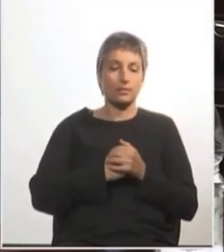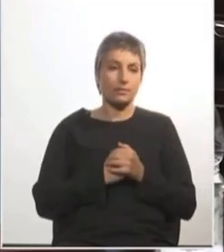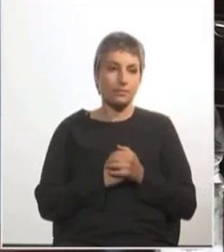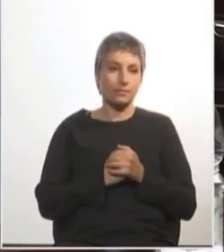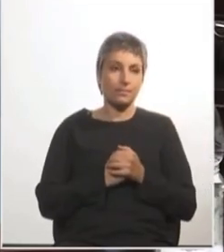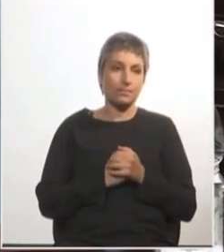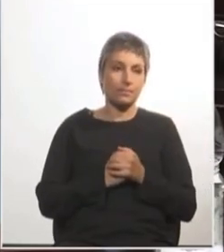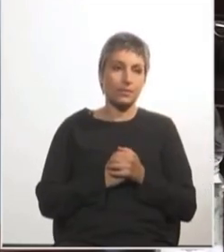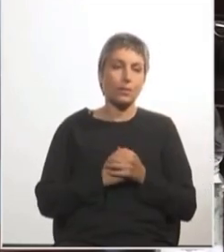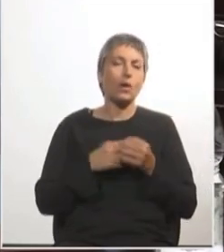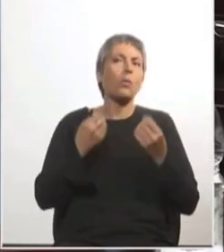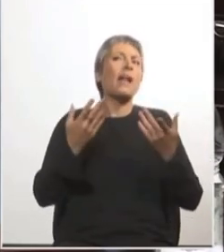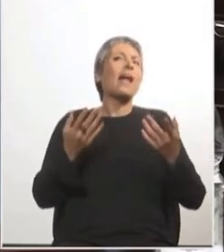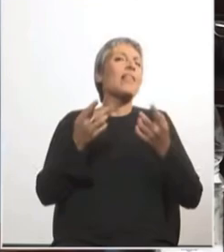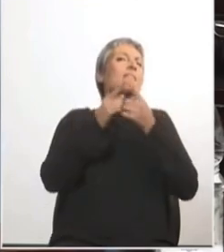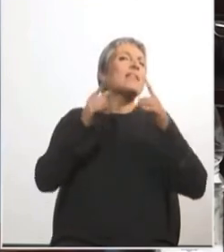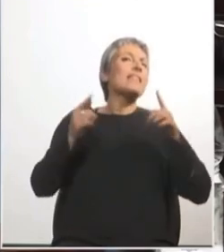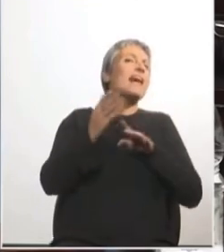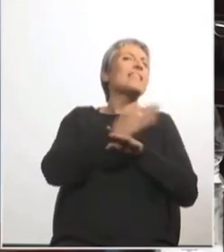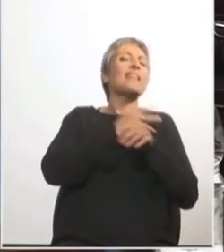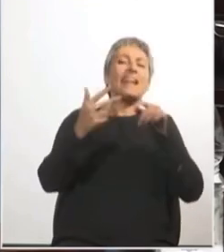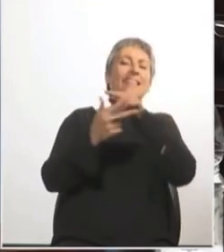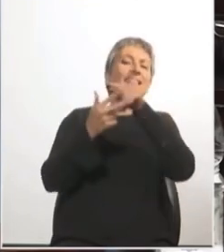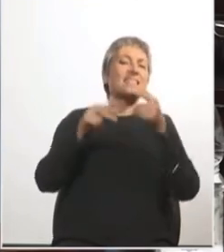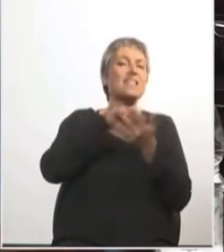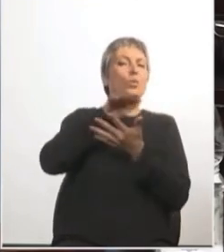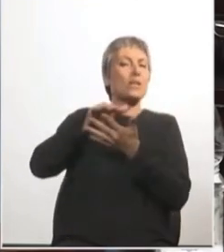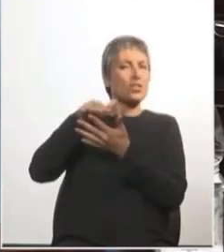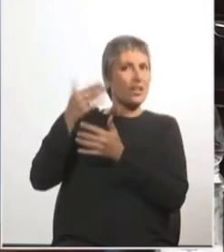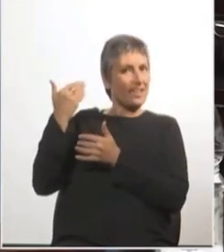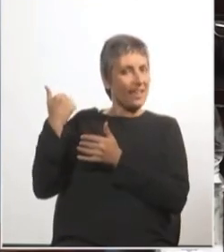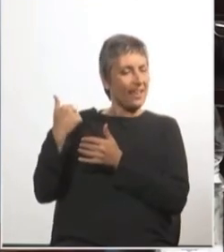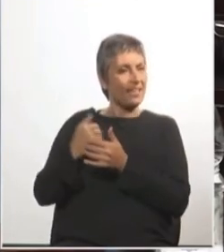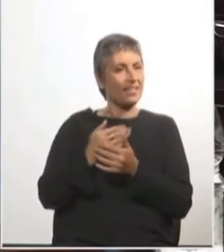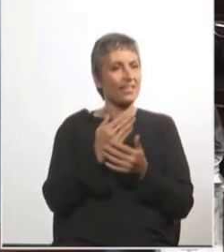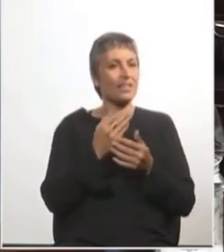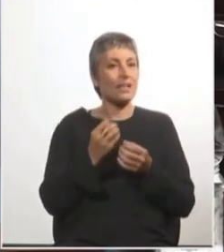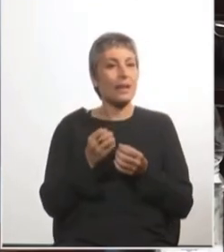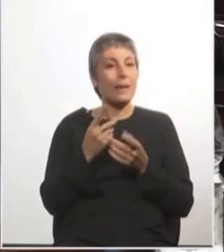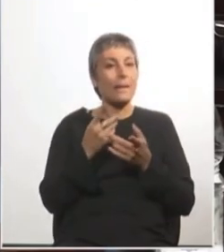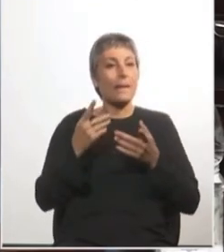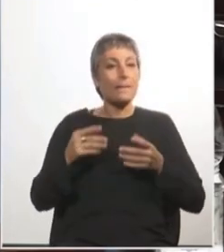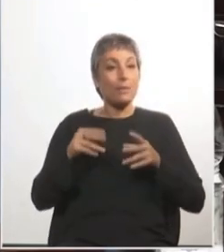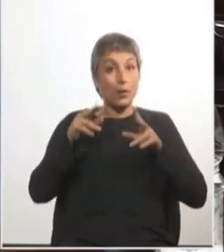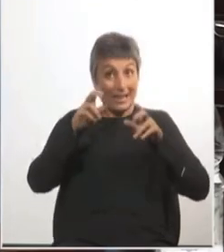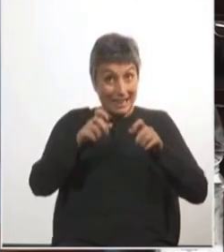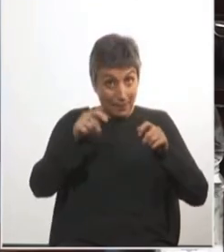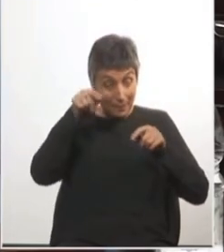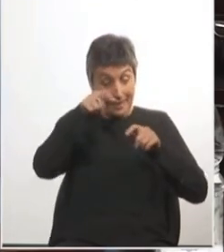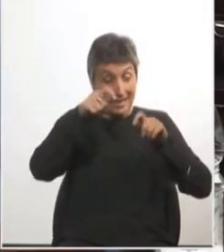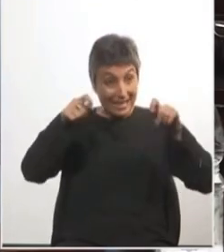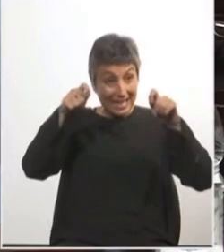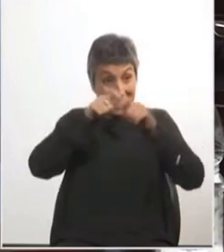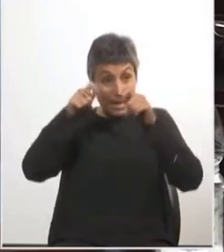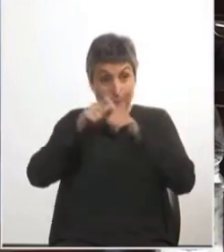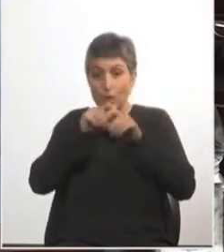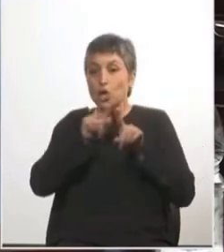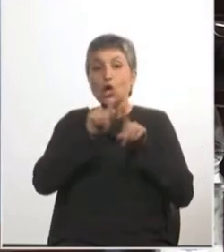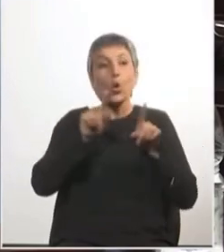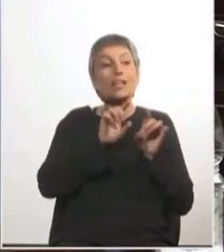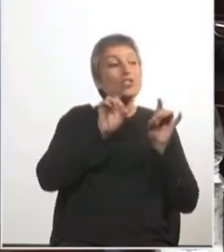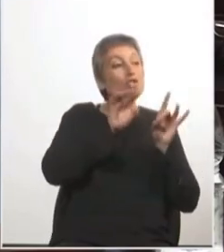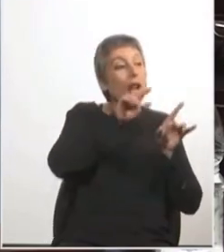Porque ¿cuál fue la diferencia con esos 3 casos que nosotros decíamos? Que la carga de esas reformas no la